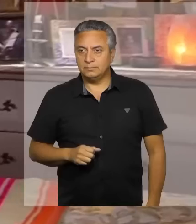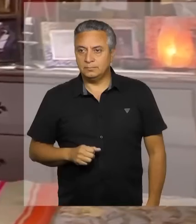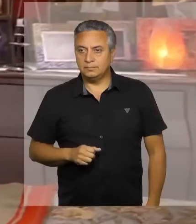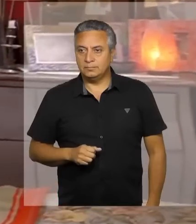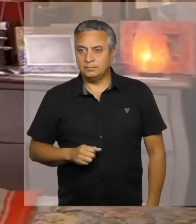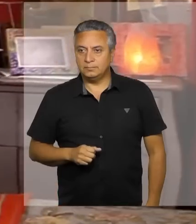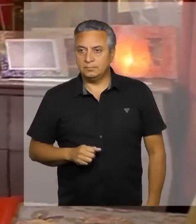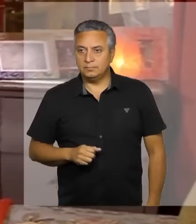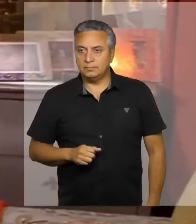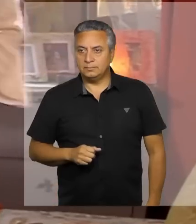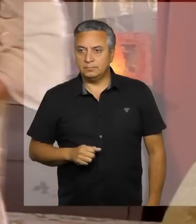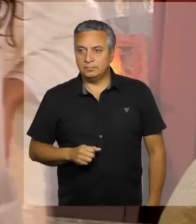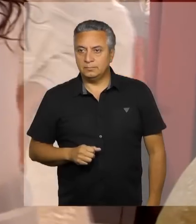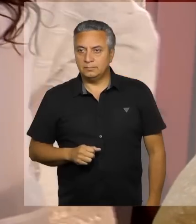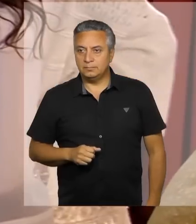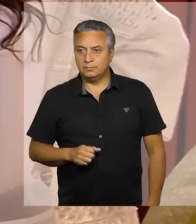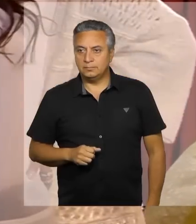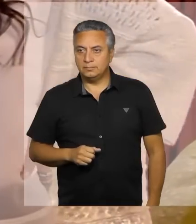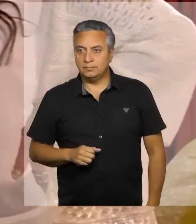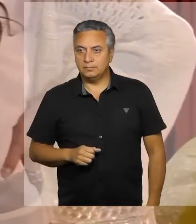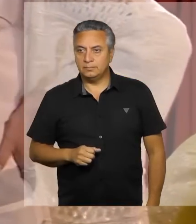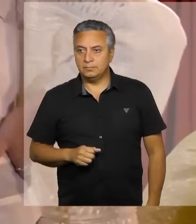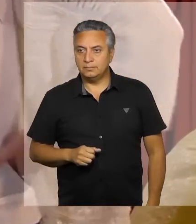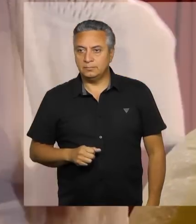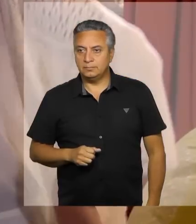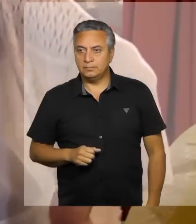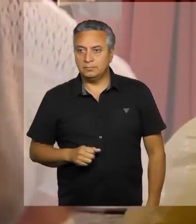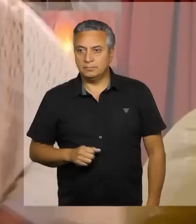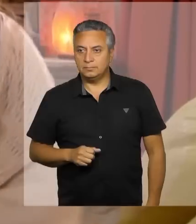Tus ojos,